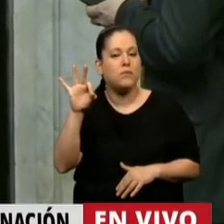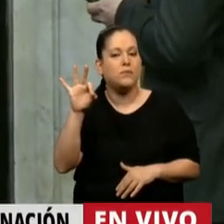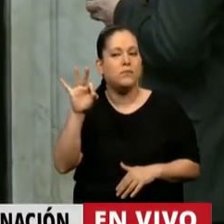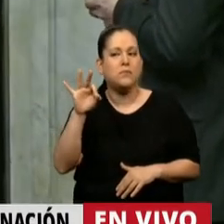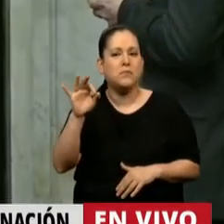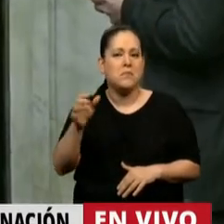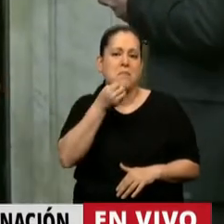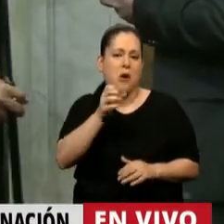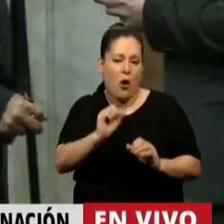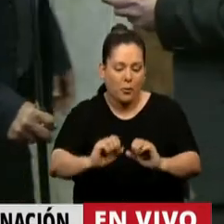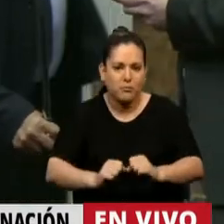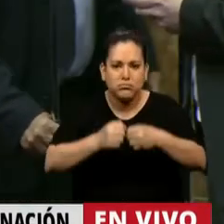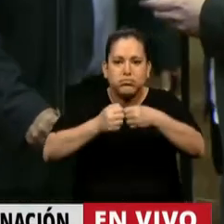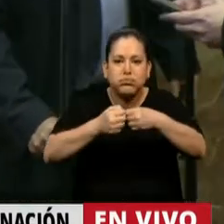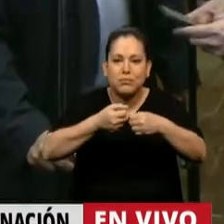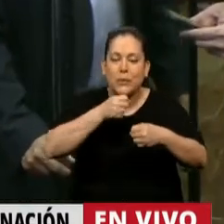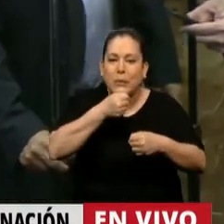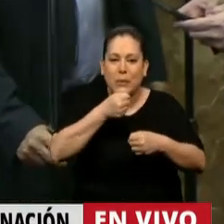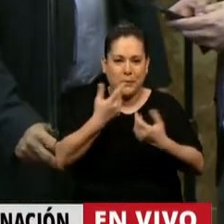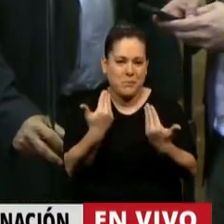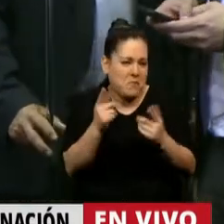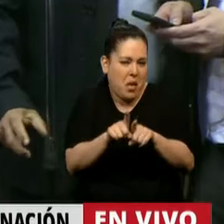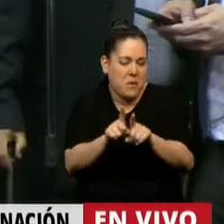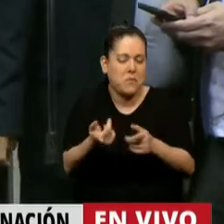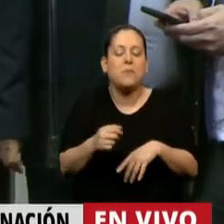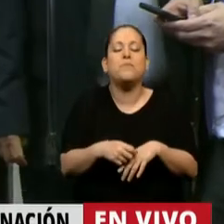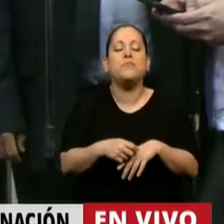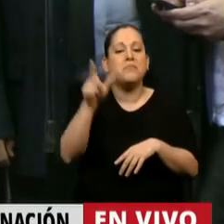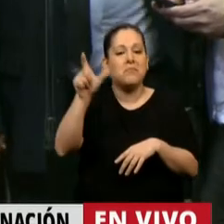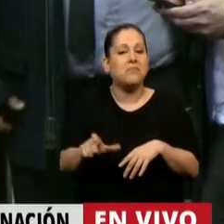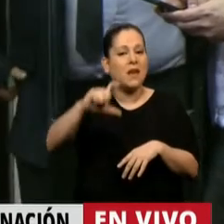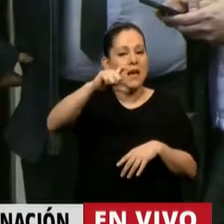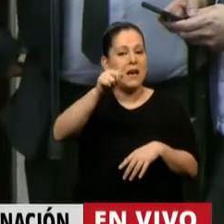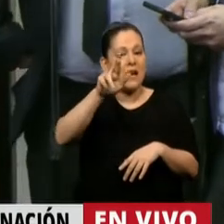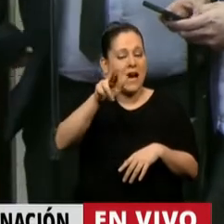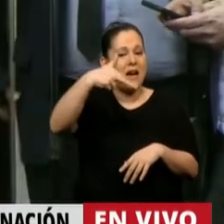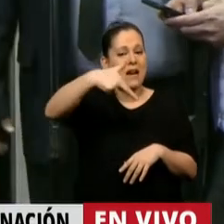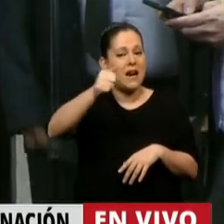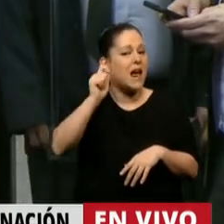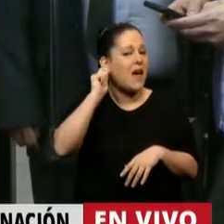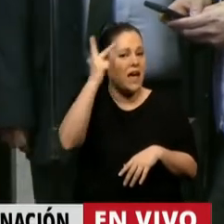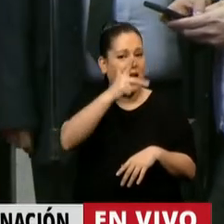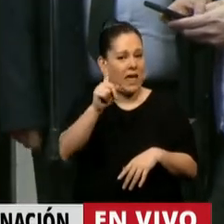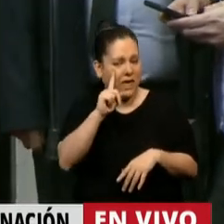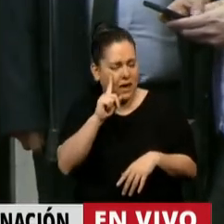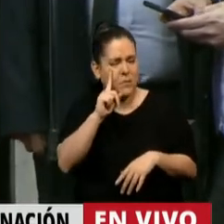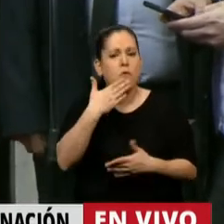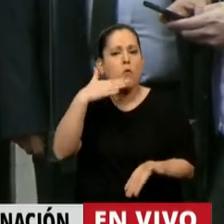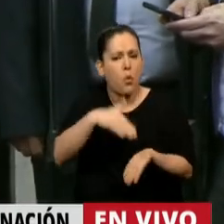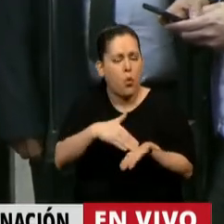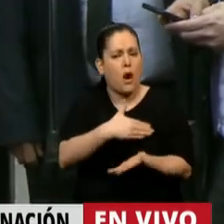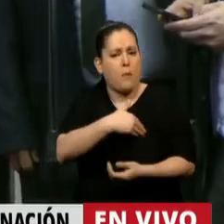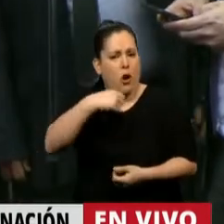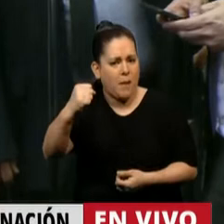levanta los micrófonos, listo. Guillermo Oscar Carnaghi, juráis por la patria